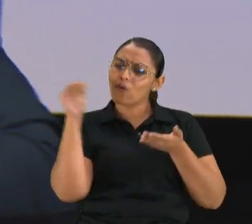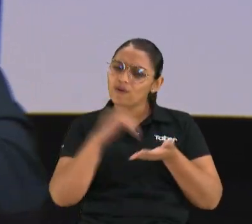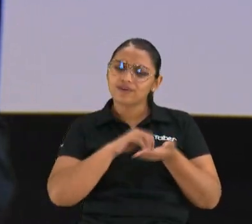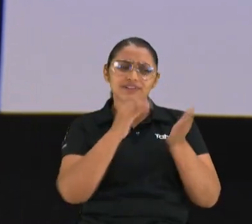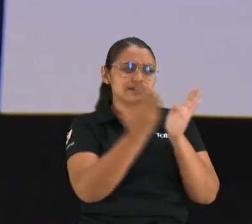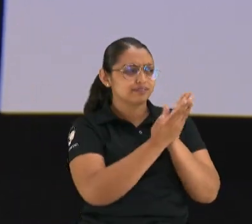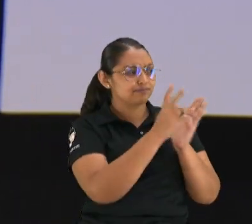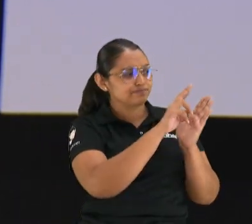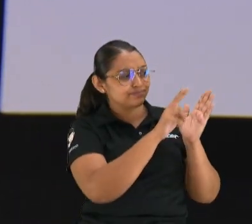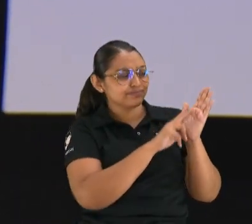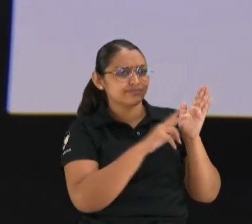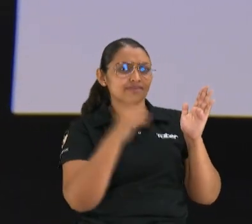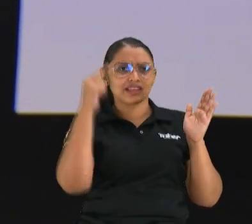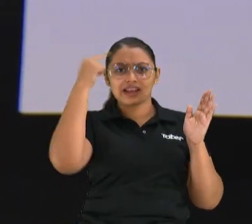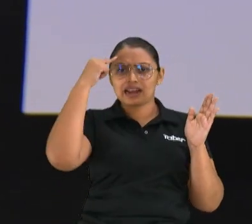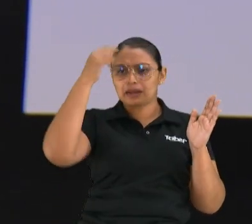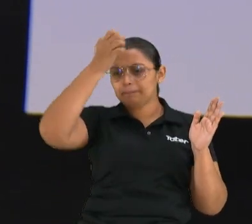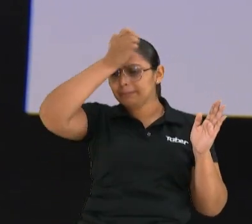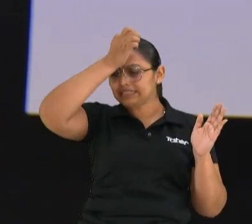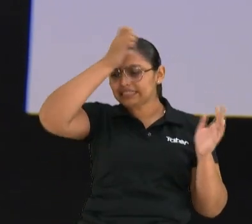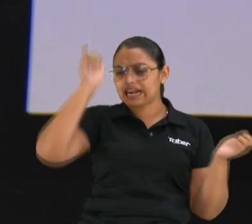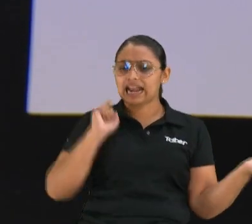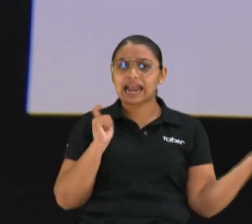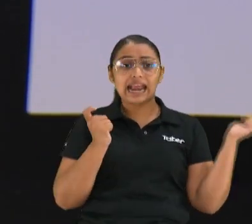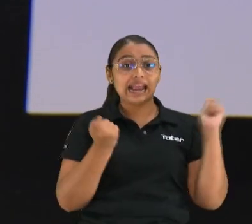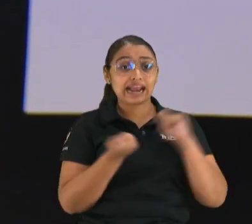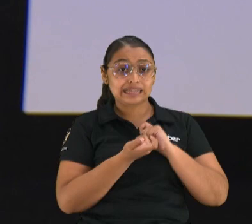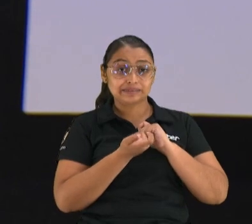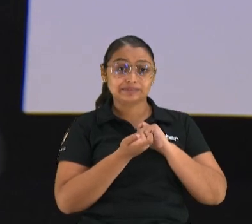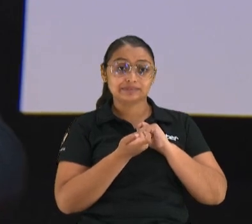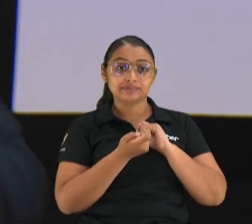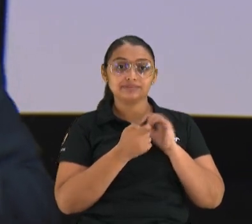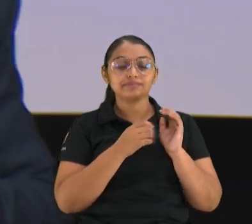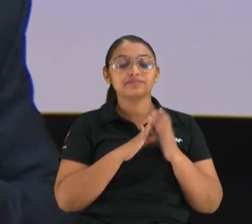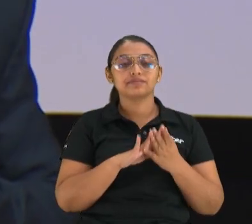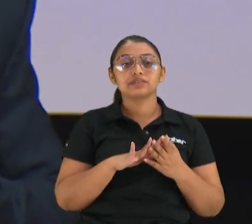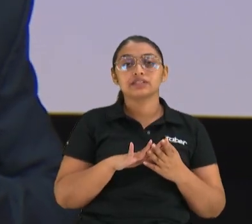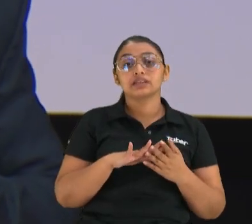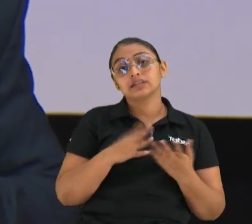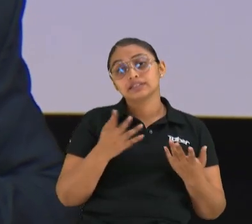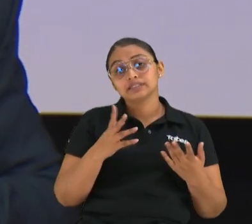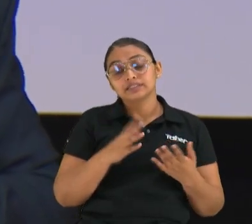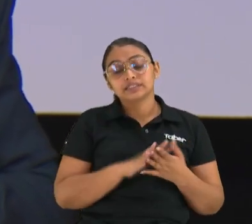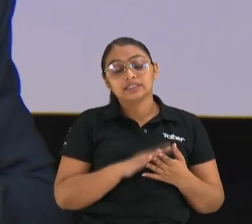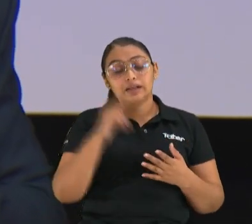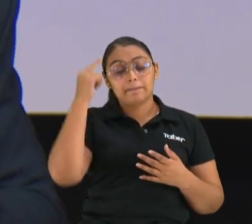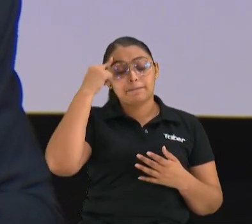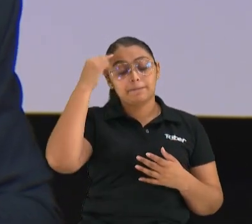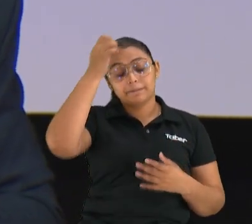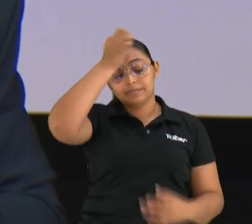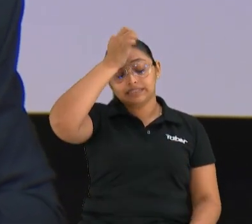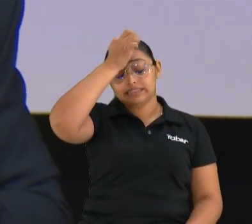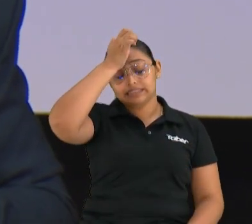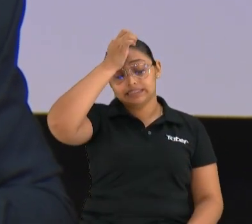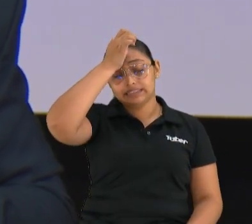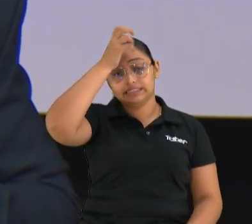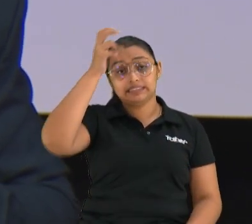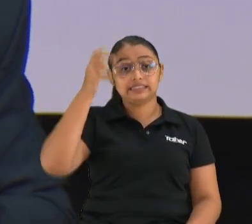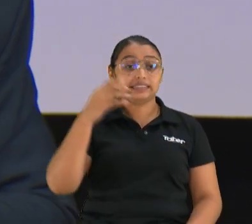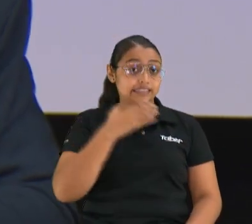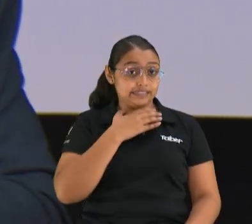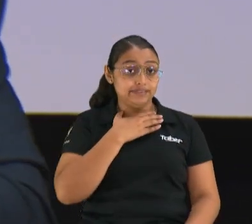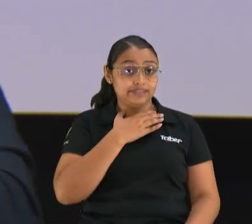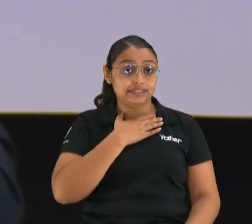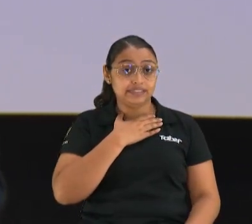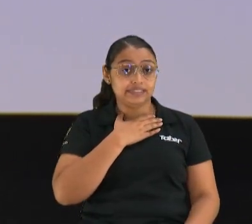esa mente reprobada sea quitada de nosotros finalmente una mente reprobada Uy esto es delicado es la